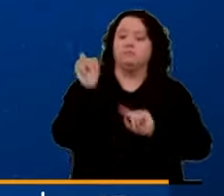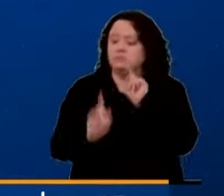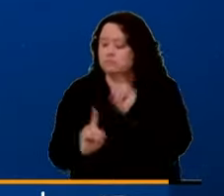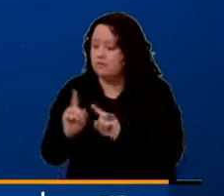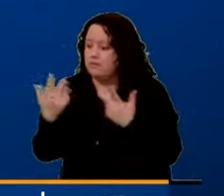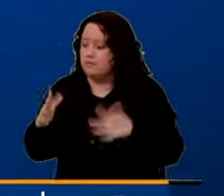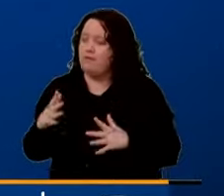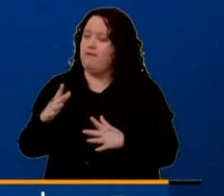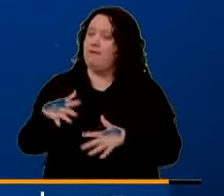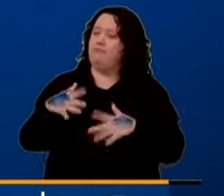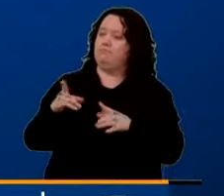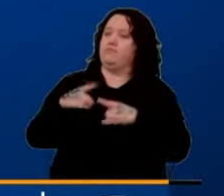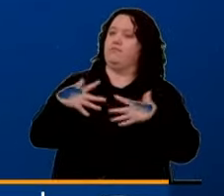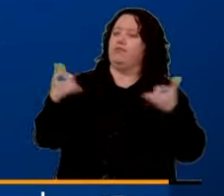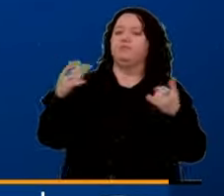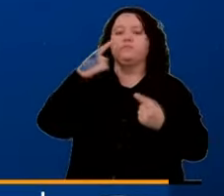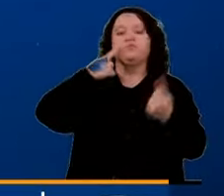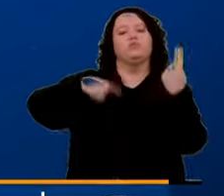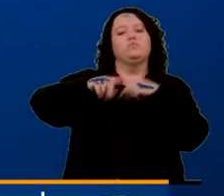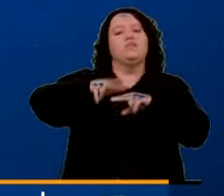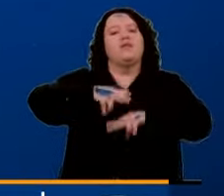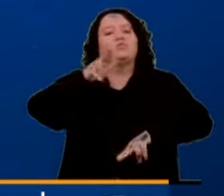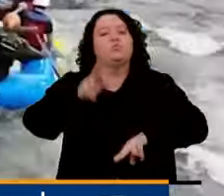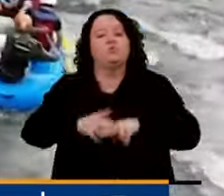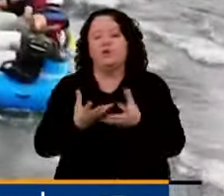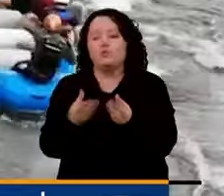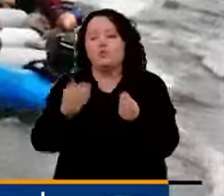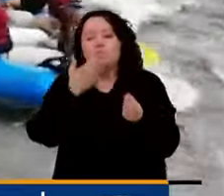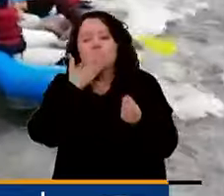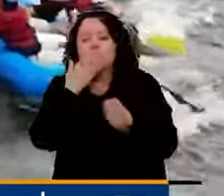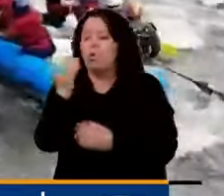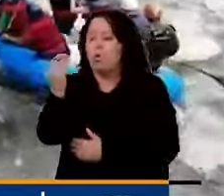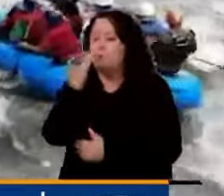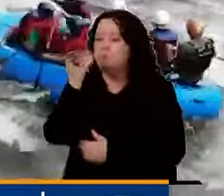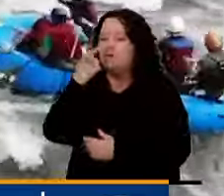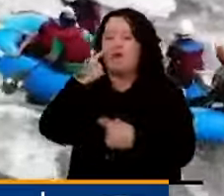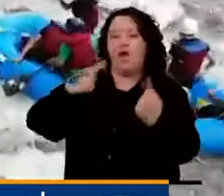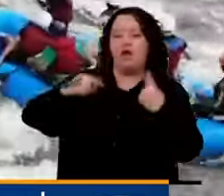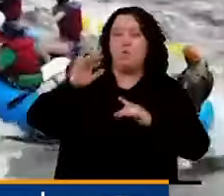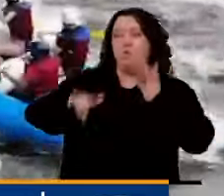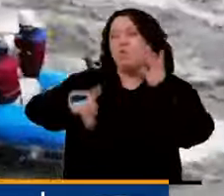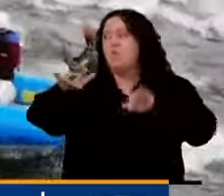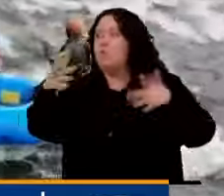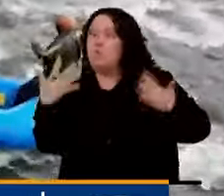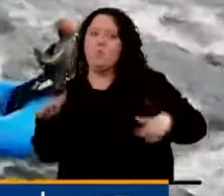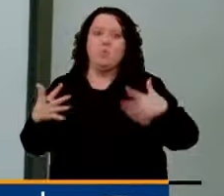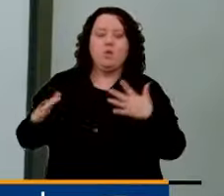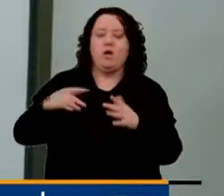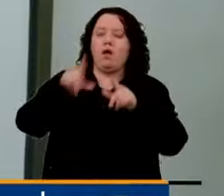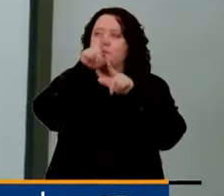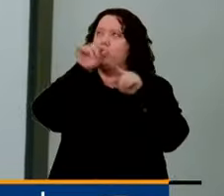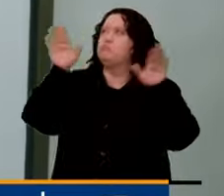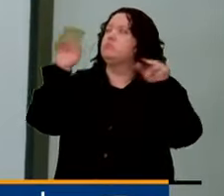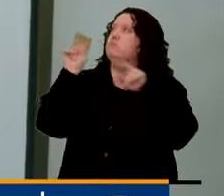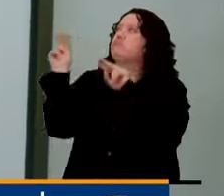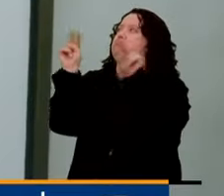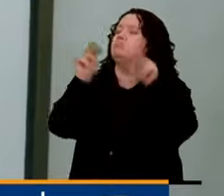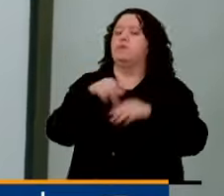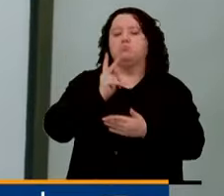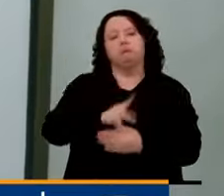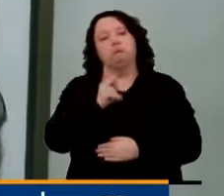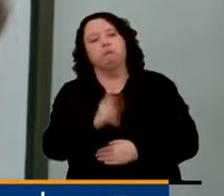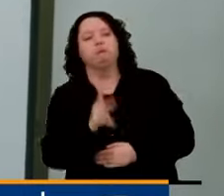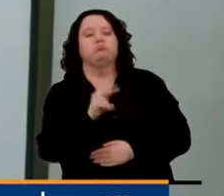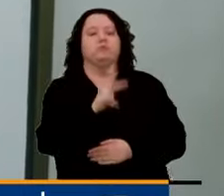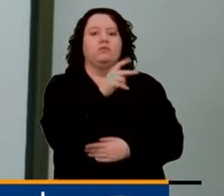Turismo natural, turismo étnico, gastroturismo, turismo de aventura, avistamiento de aves, senderismo. Esta